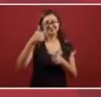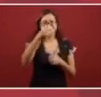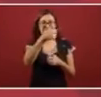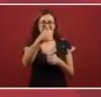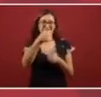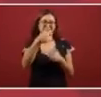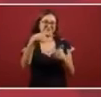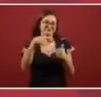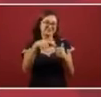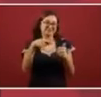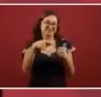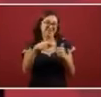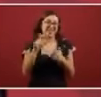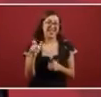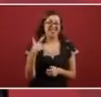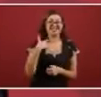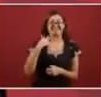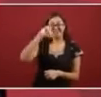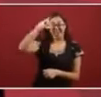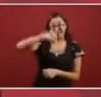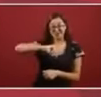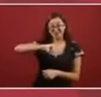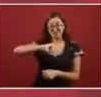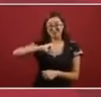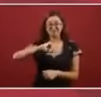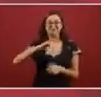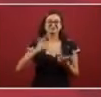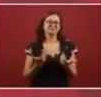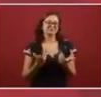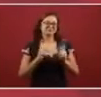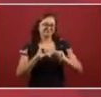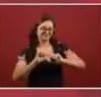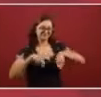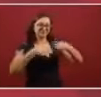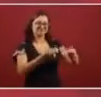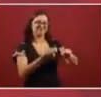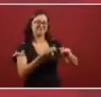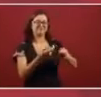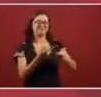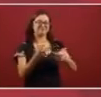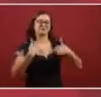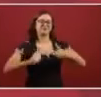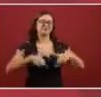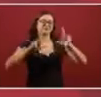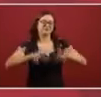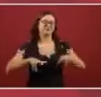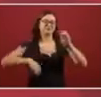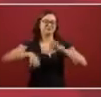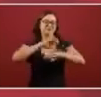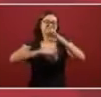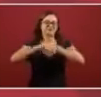Daniel, que había sido su jefe, es el embajador de Estados Unidos en México.